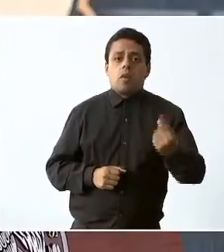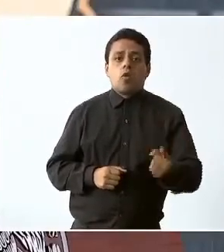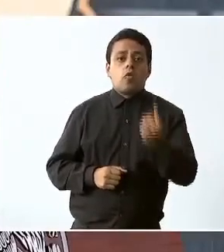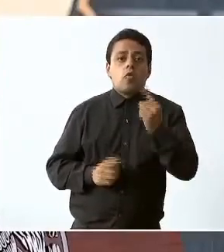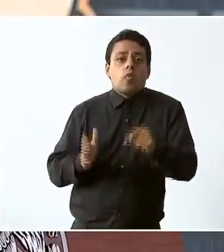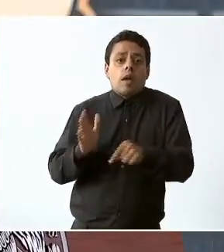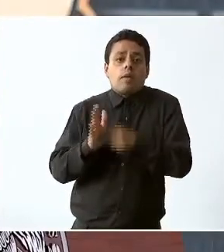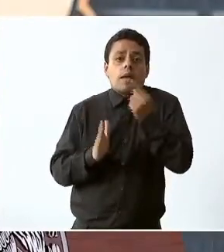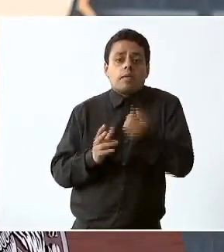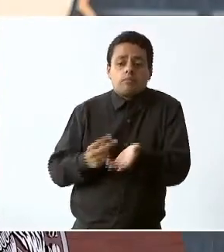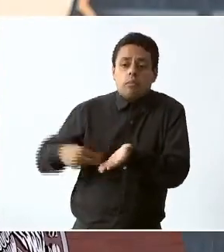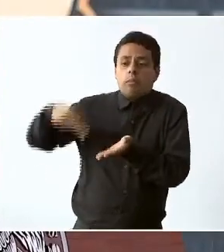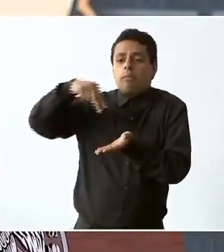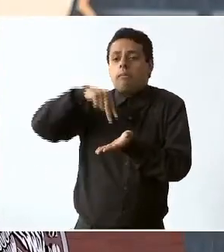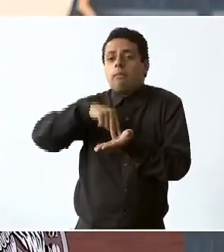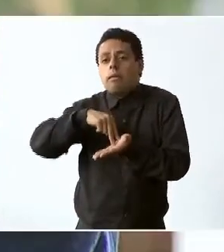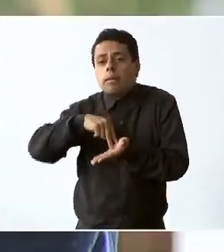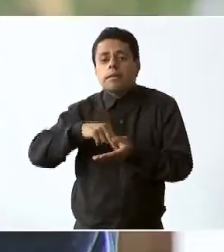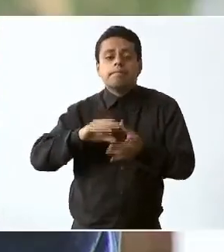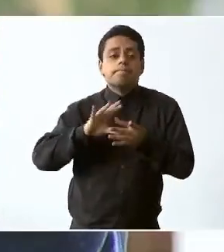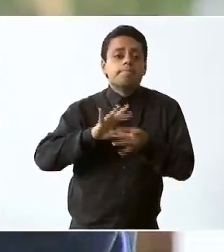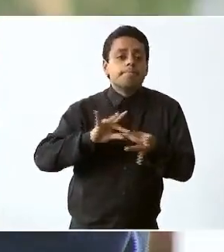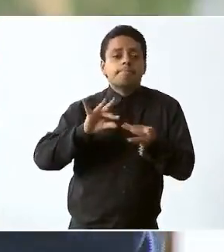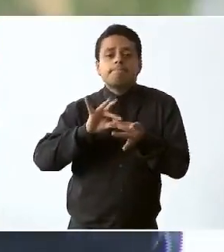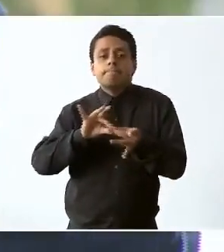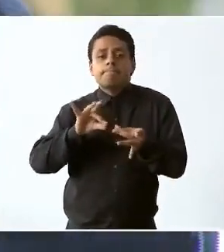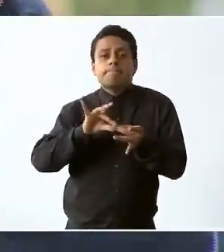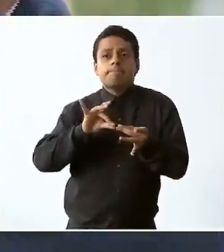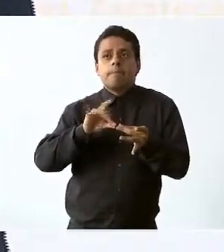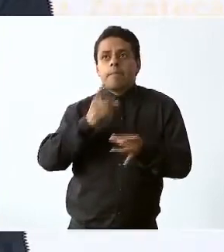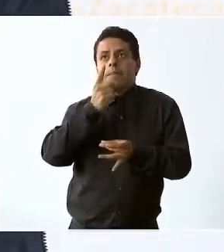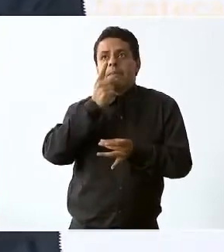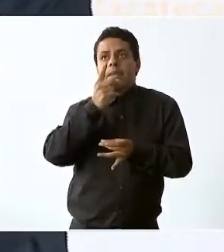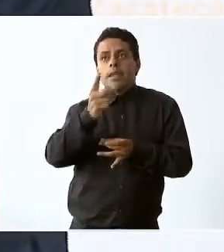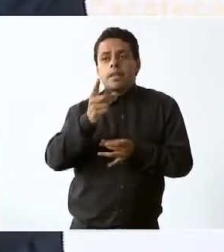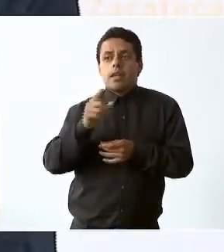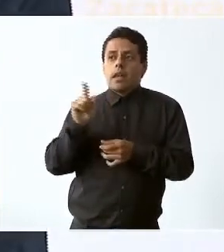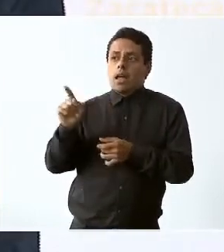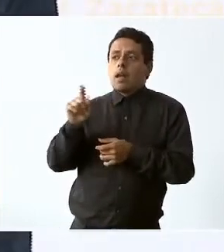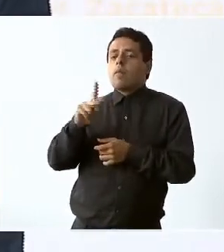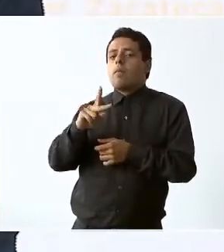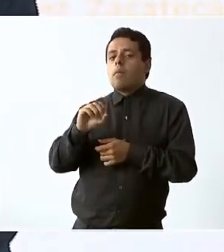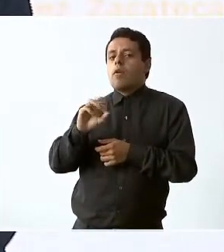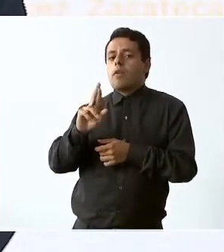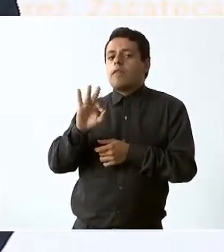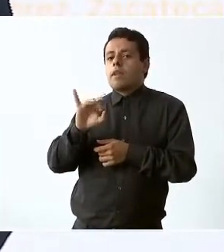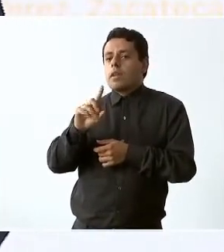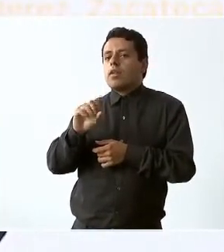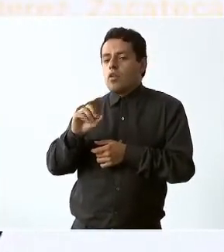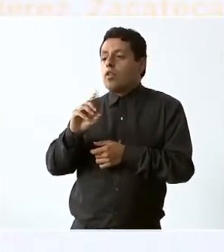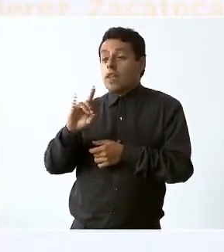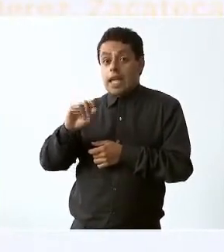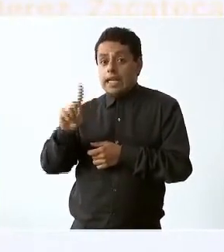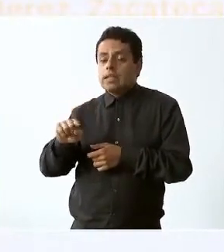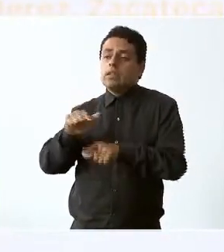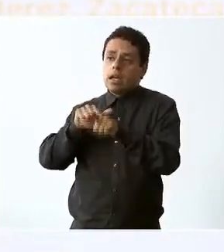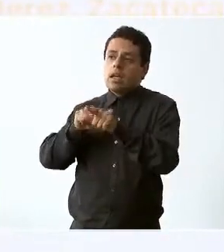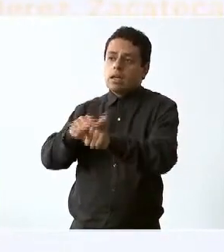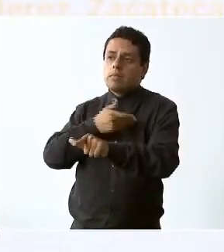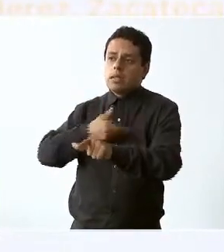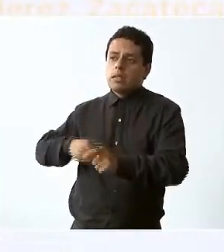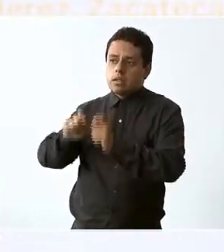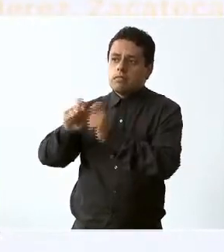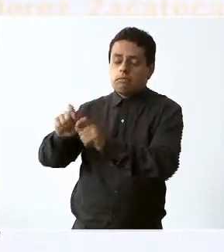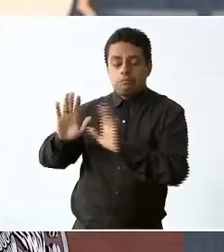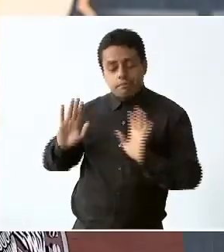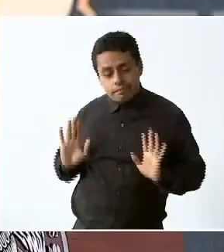a la tribuna y fue para justificar la permanencia de Porfirio Díaz en el poder, porque